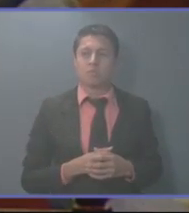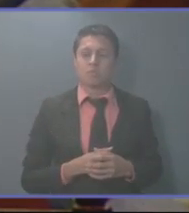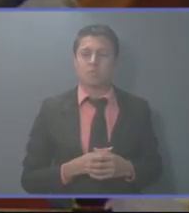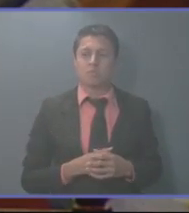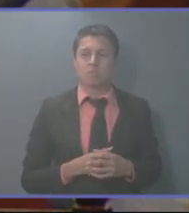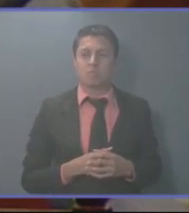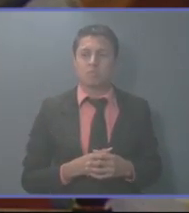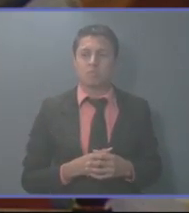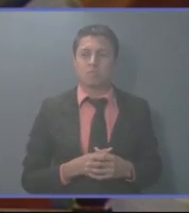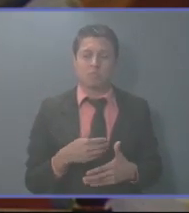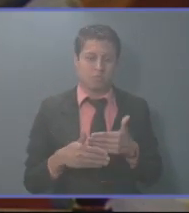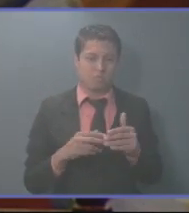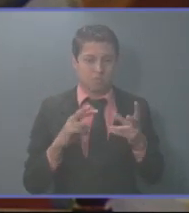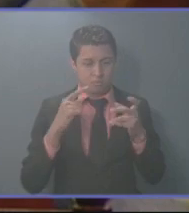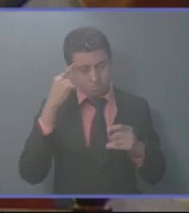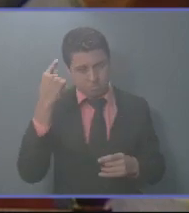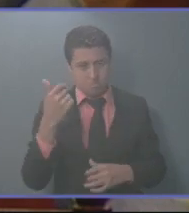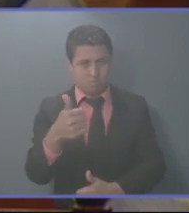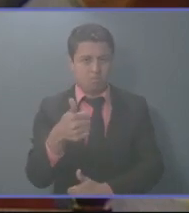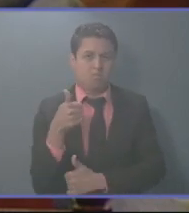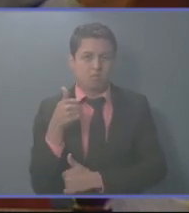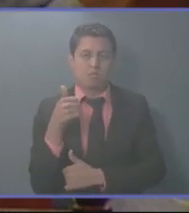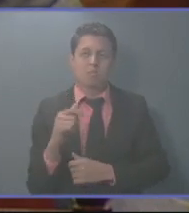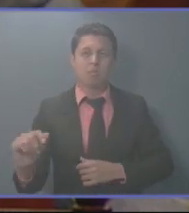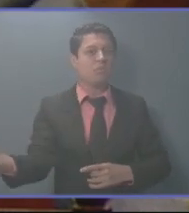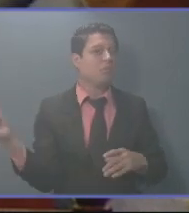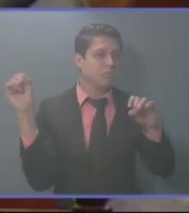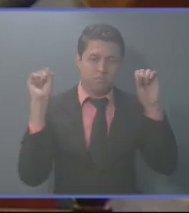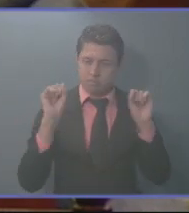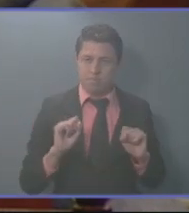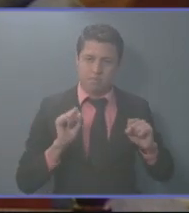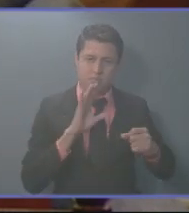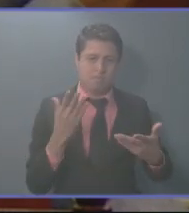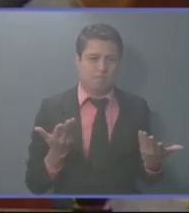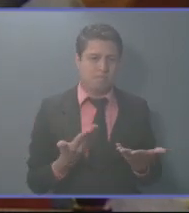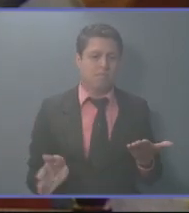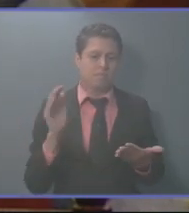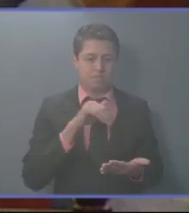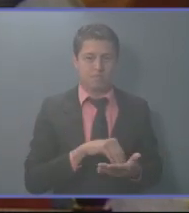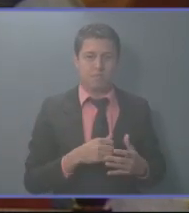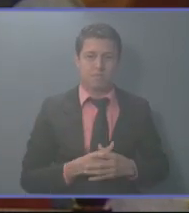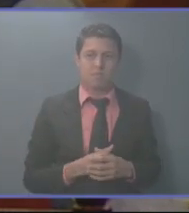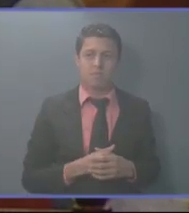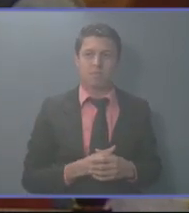hermanos militares, no pueden repetirse.